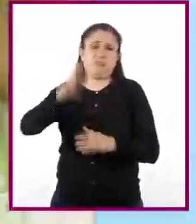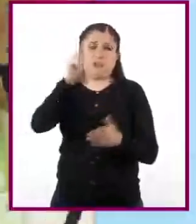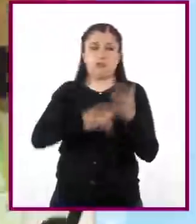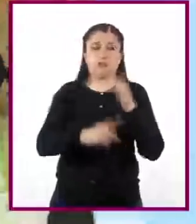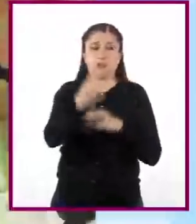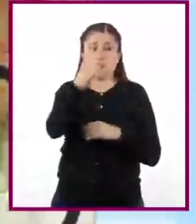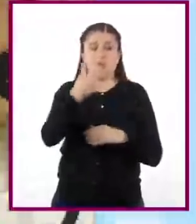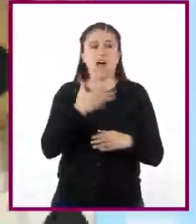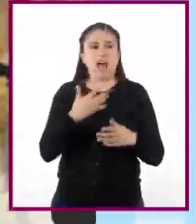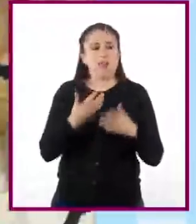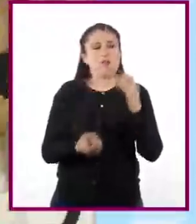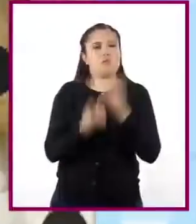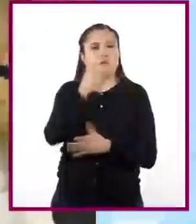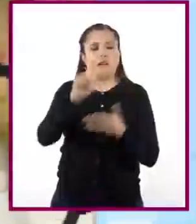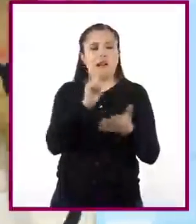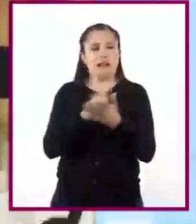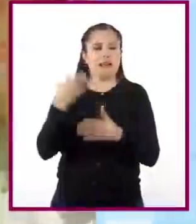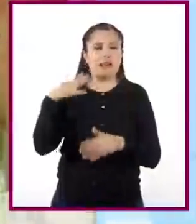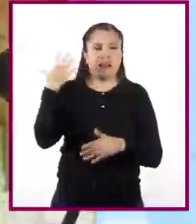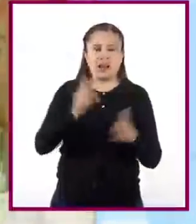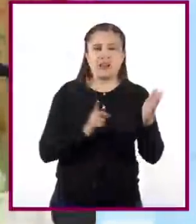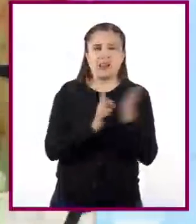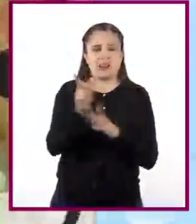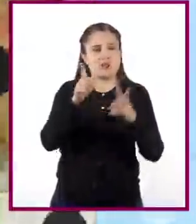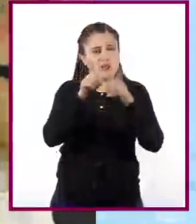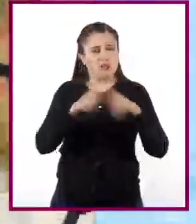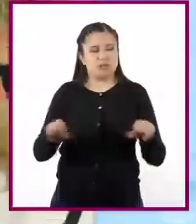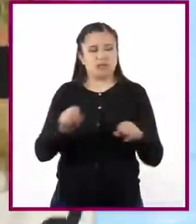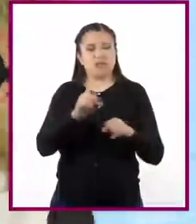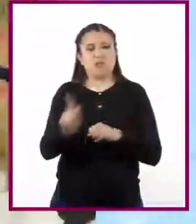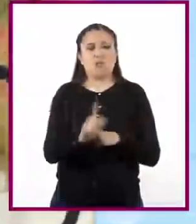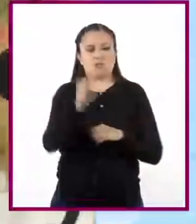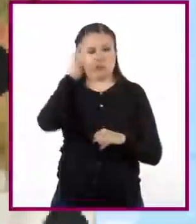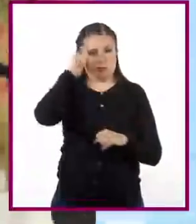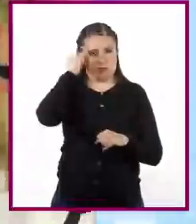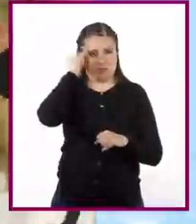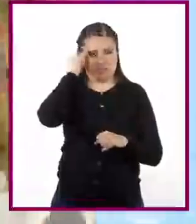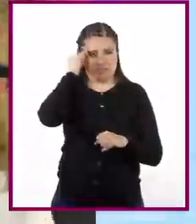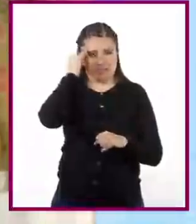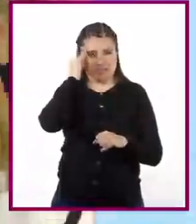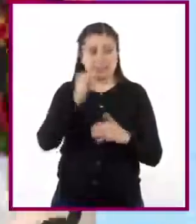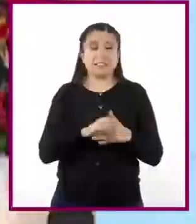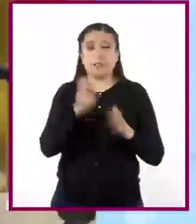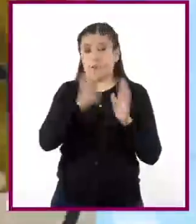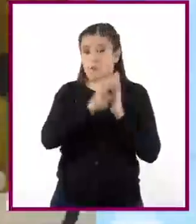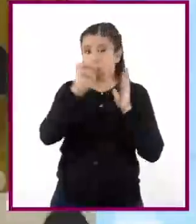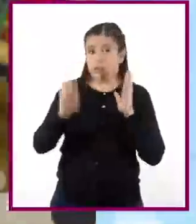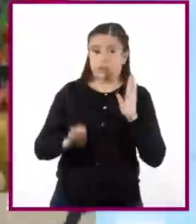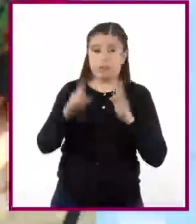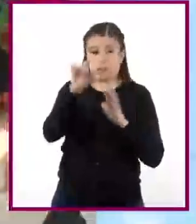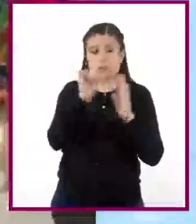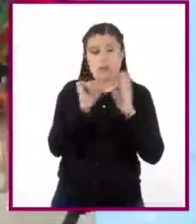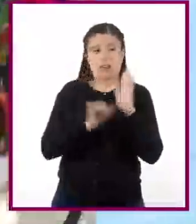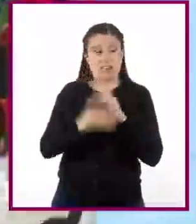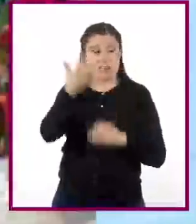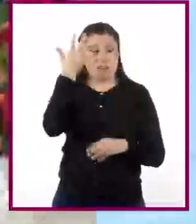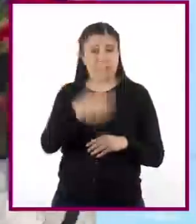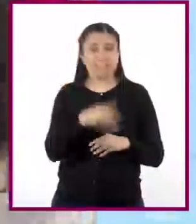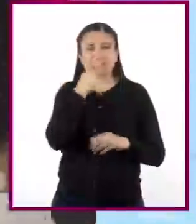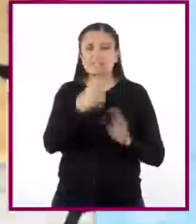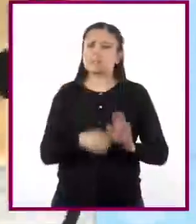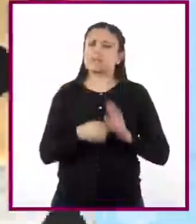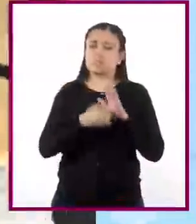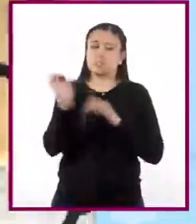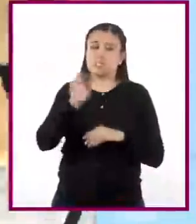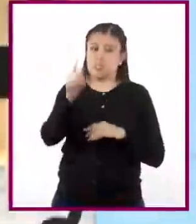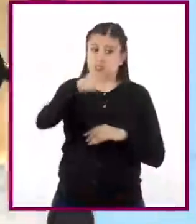2001 entró en vigor la Ley General de los Derechos Lingüísticos de los Pueblos Indígenas, que, por ejemplo, en su artículo 10, señala que en